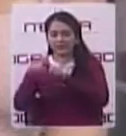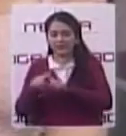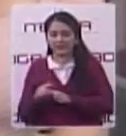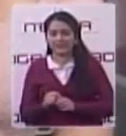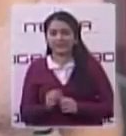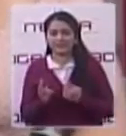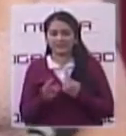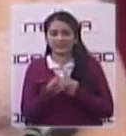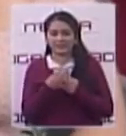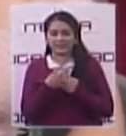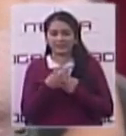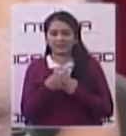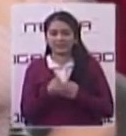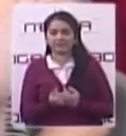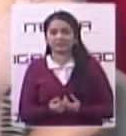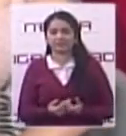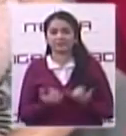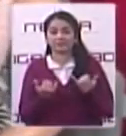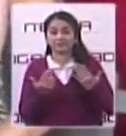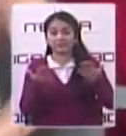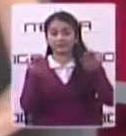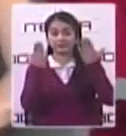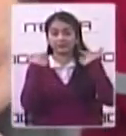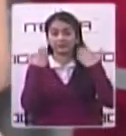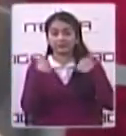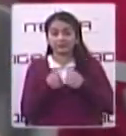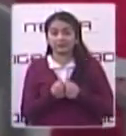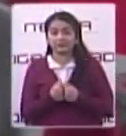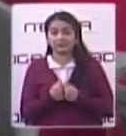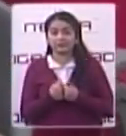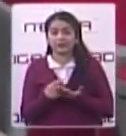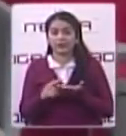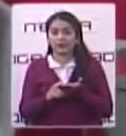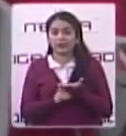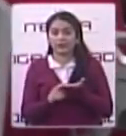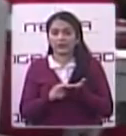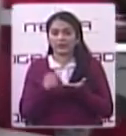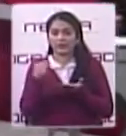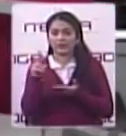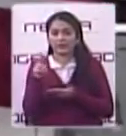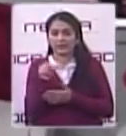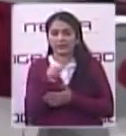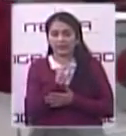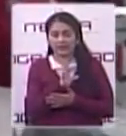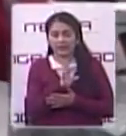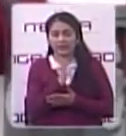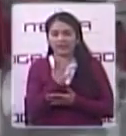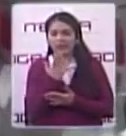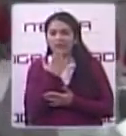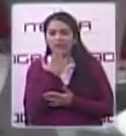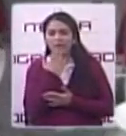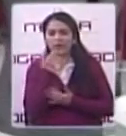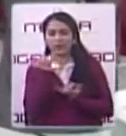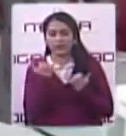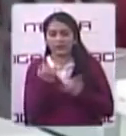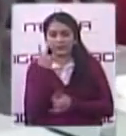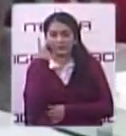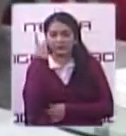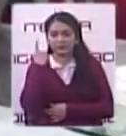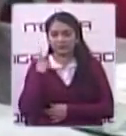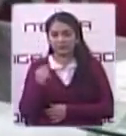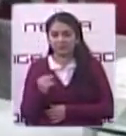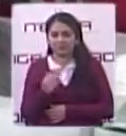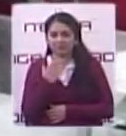Continuamos con buenas noticias. Guayaquil es la sede del encuentro regional de Grey Latam. Nuestra reportera Nelly Aguiar realizó un informe sobre